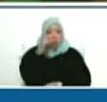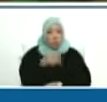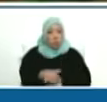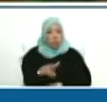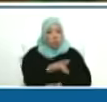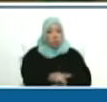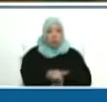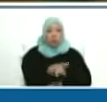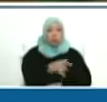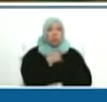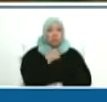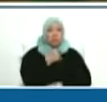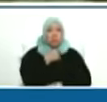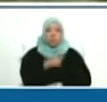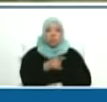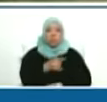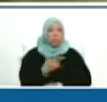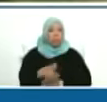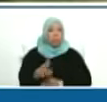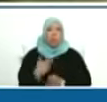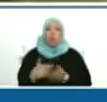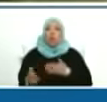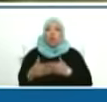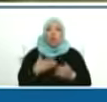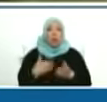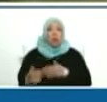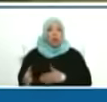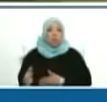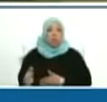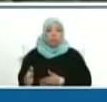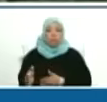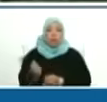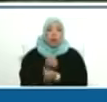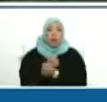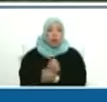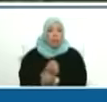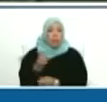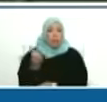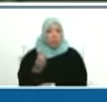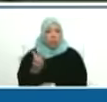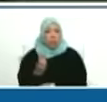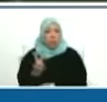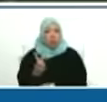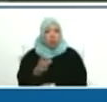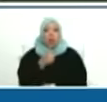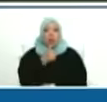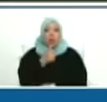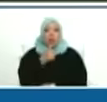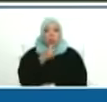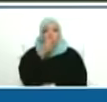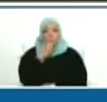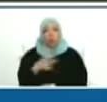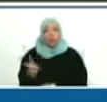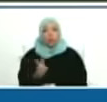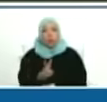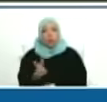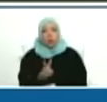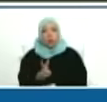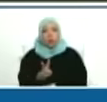oligarquía, a ese imperialismo? ¿Aman a este país? ¿Tienen algo bueno para este país?